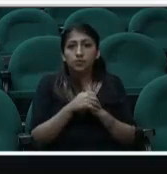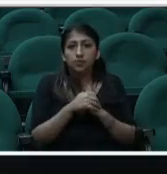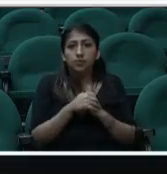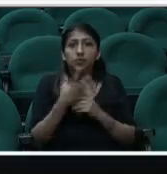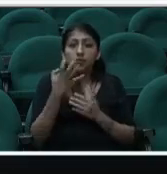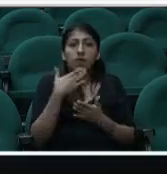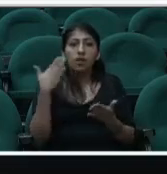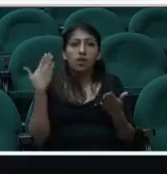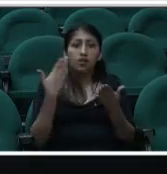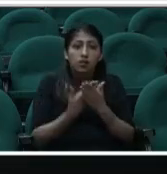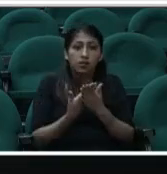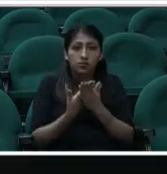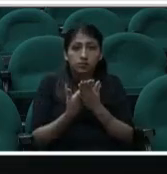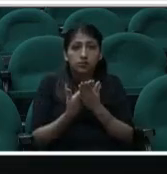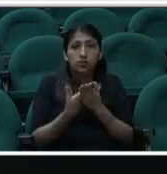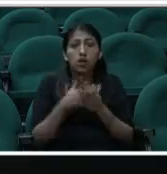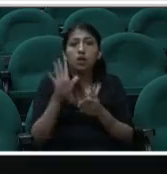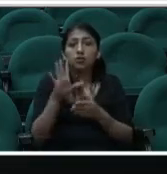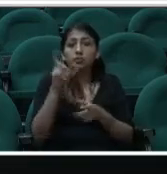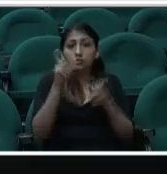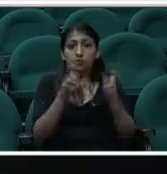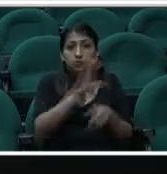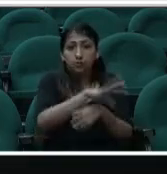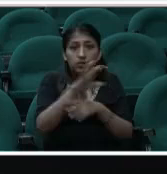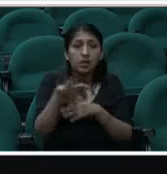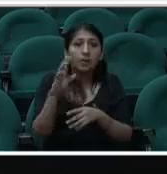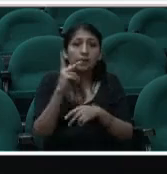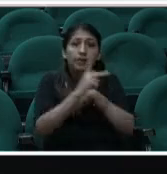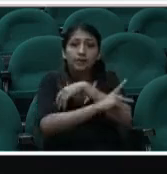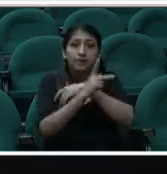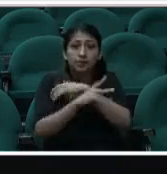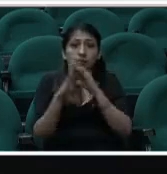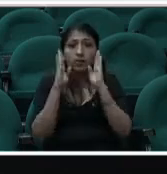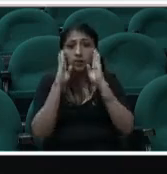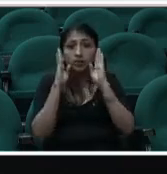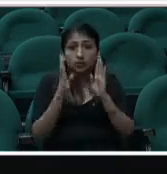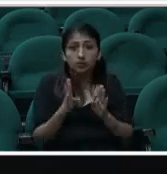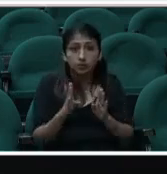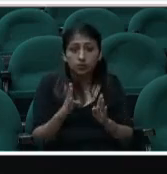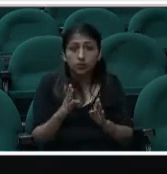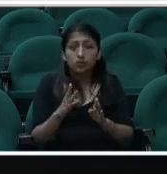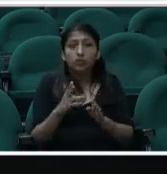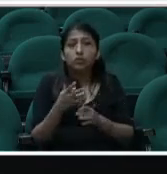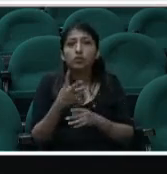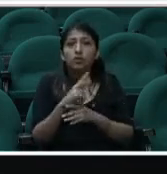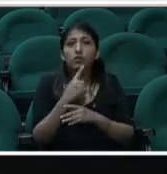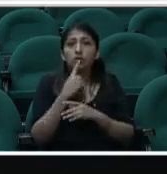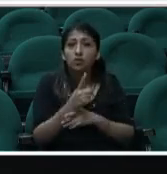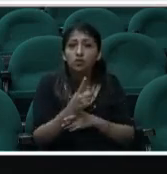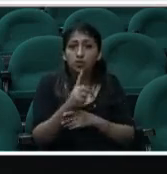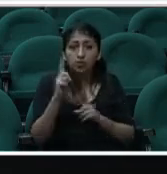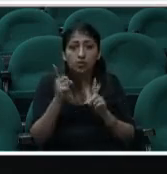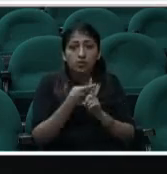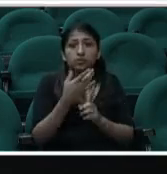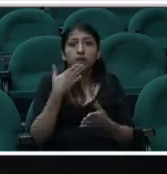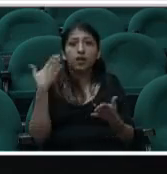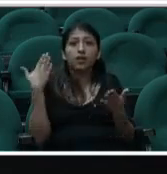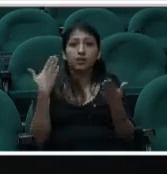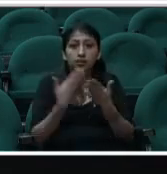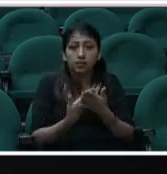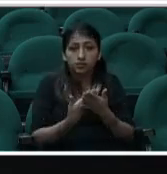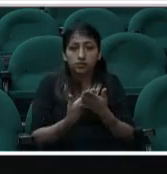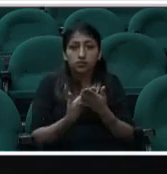quiero agradecer este espacio y a los ciudadanos de pastaza su atención y reiterar una vez más mi agradecimiento